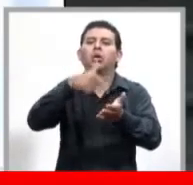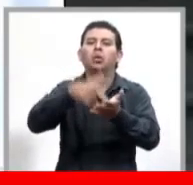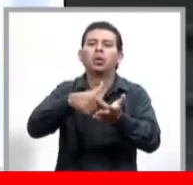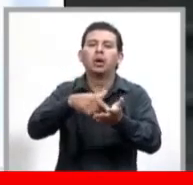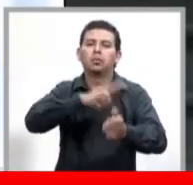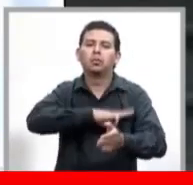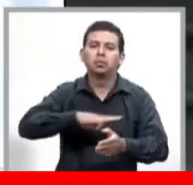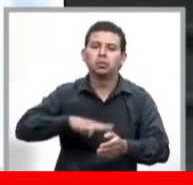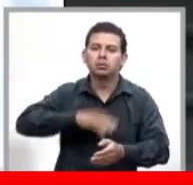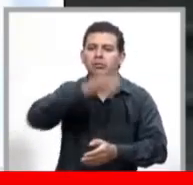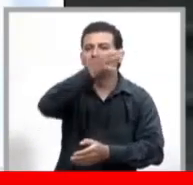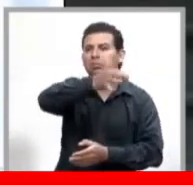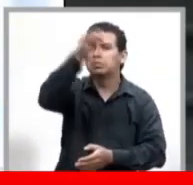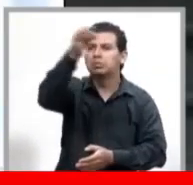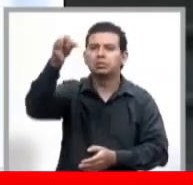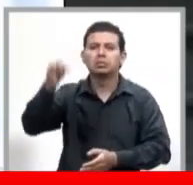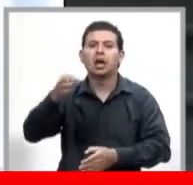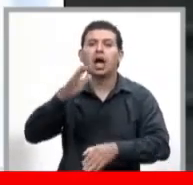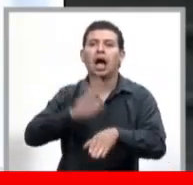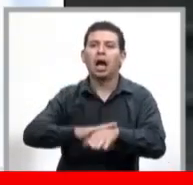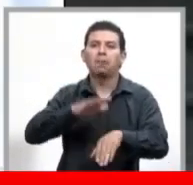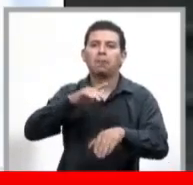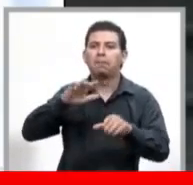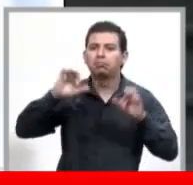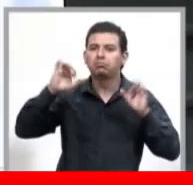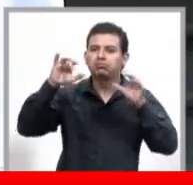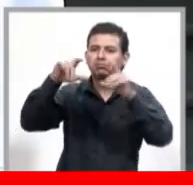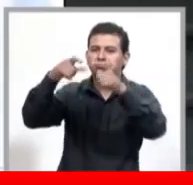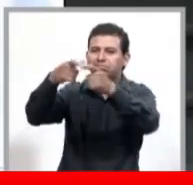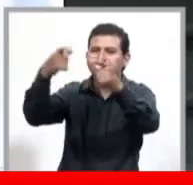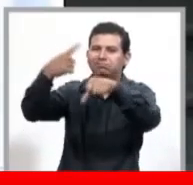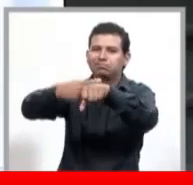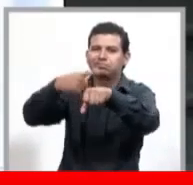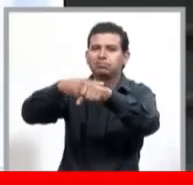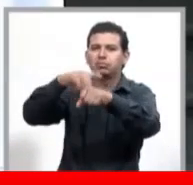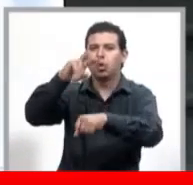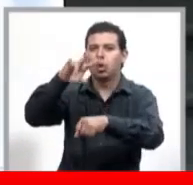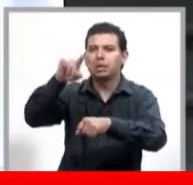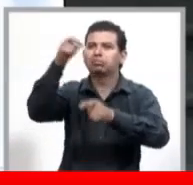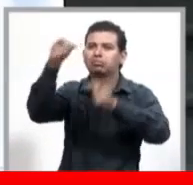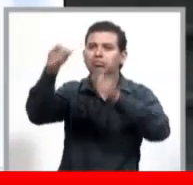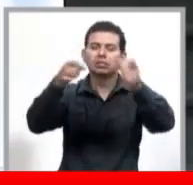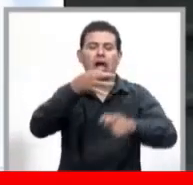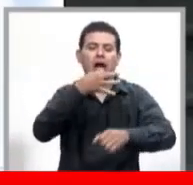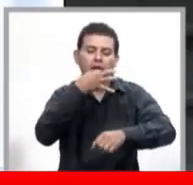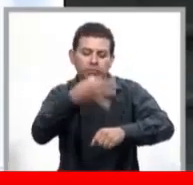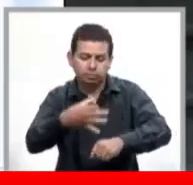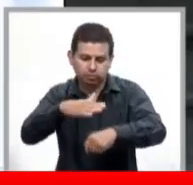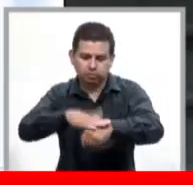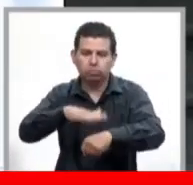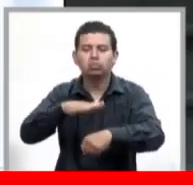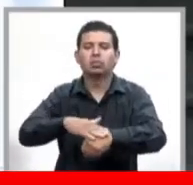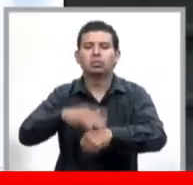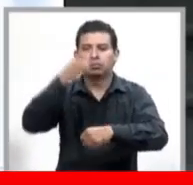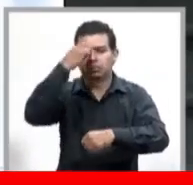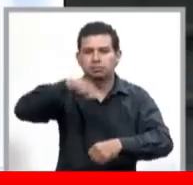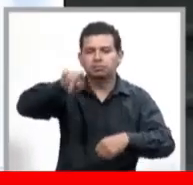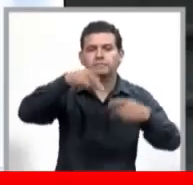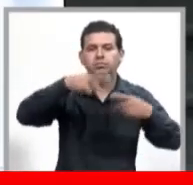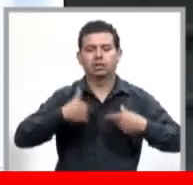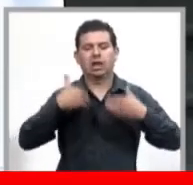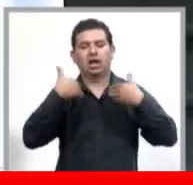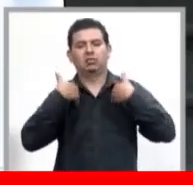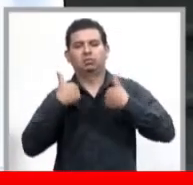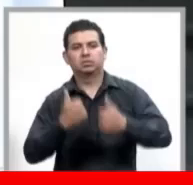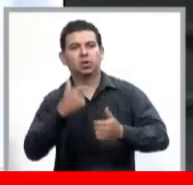tenemos la mayor concentración de estos sectores, para que puedan saberlo y